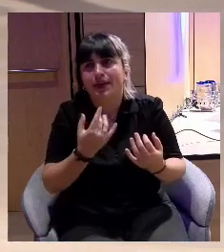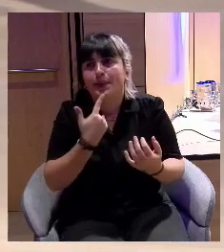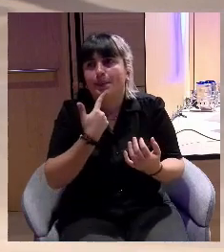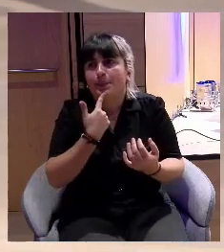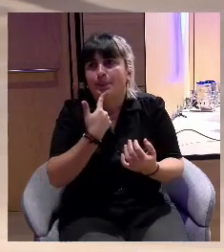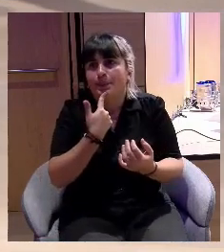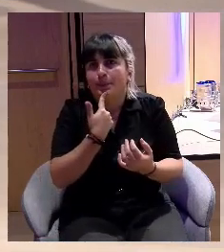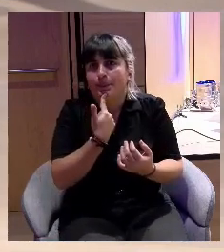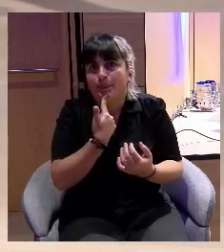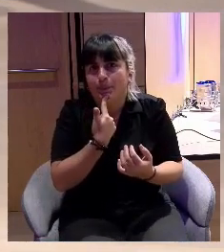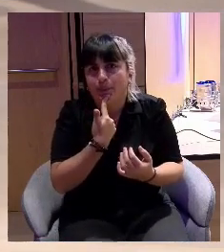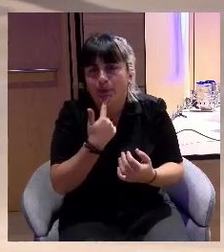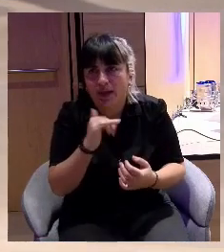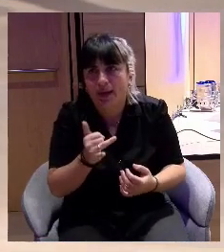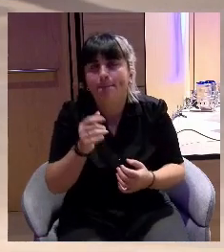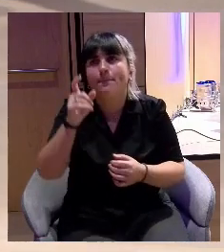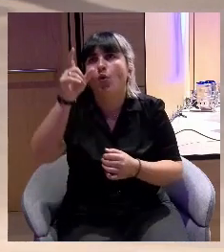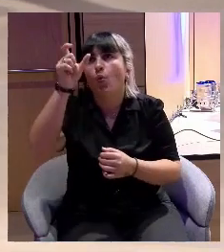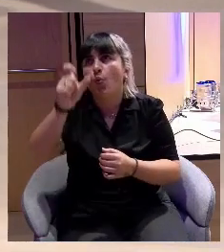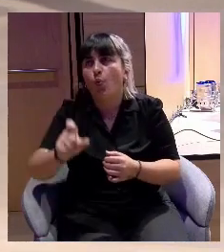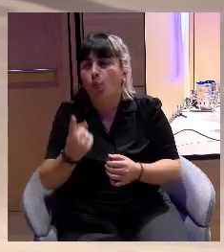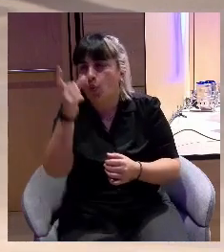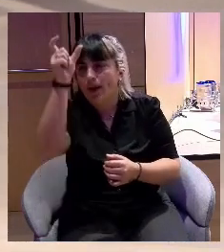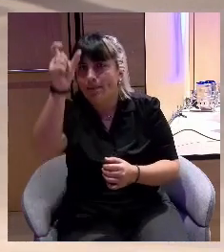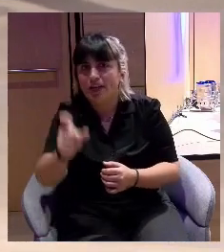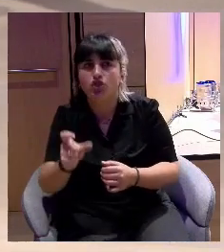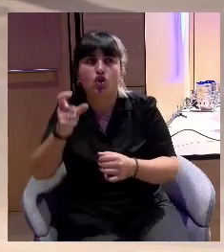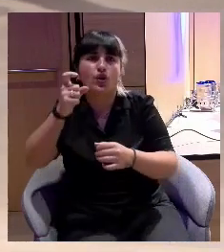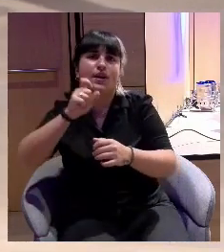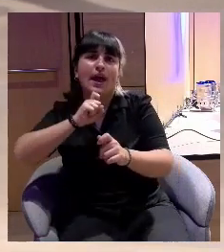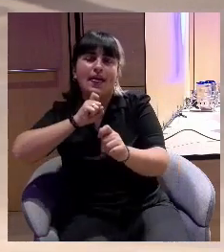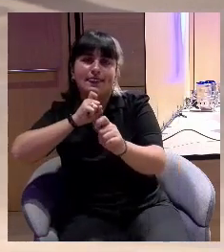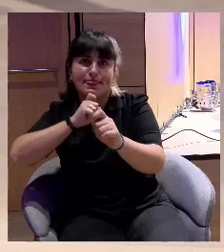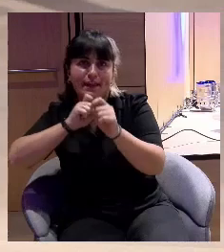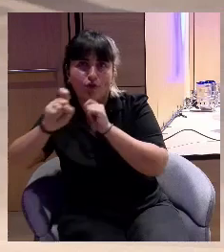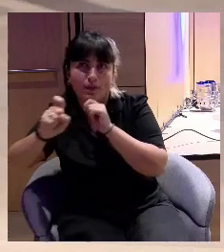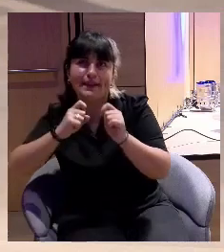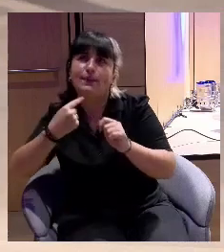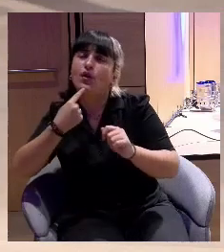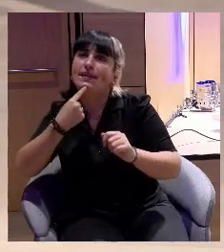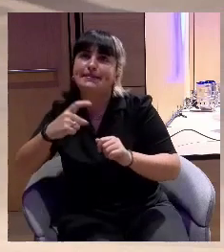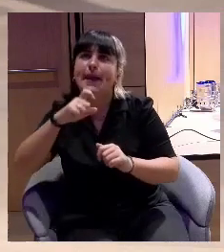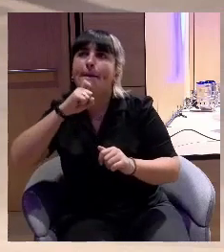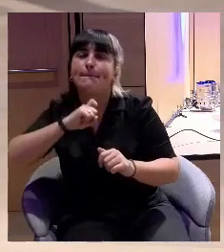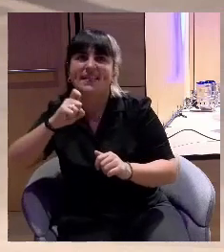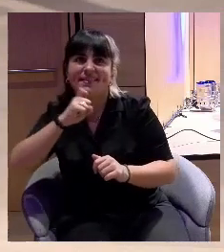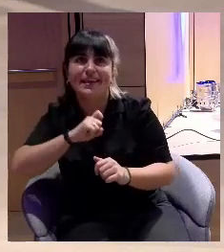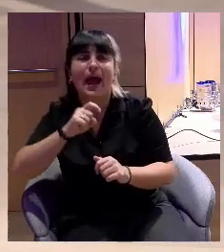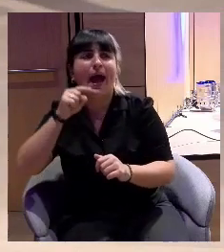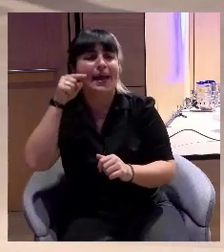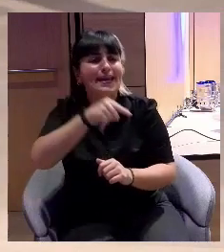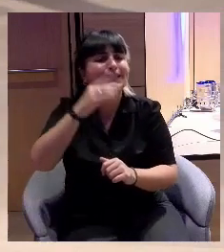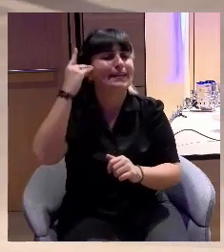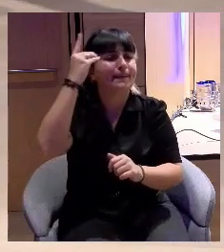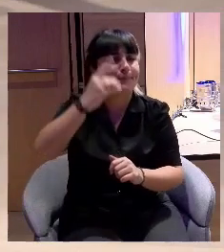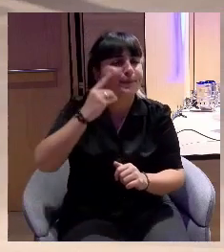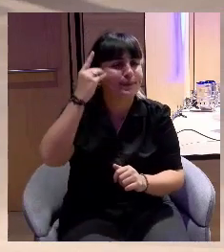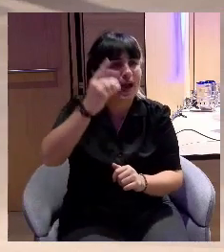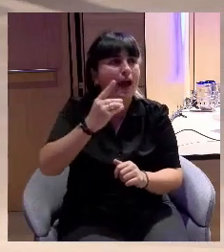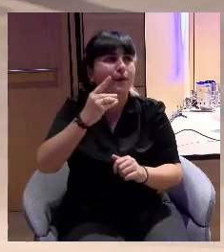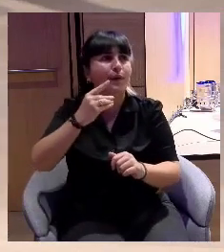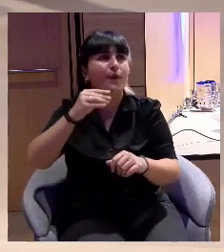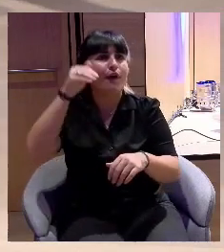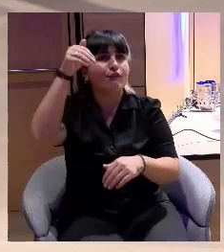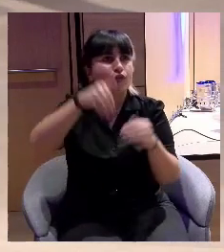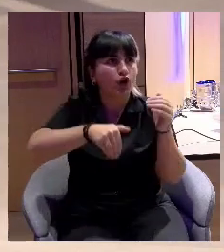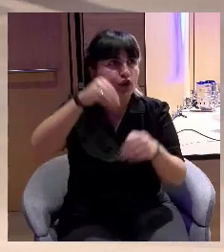diputado dijo en la radio que está a favor del aborto legal, y acá está el link de la entrevista en la radio, lo poníamos como que estaba a favor. Y